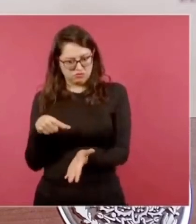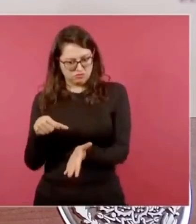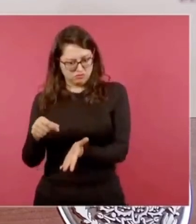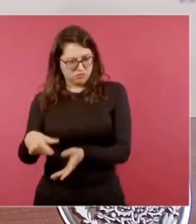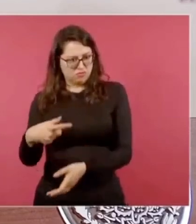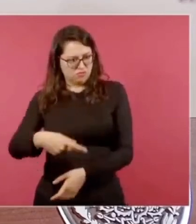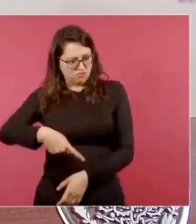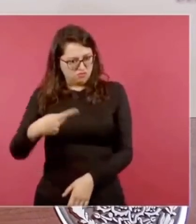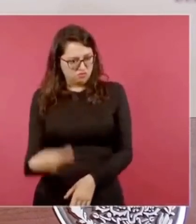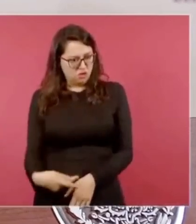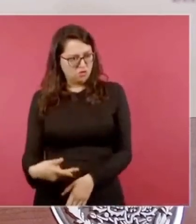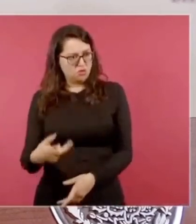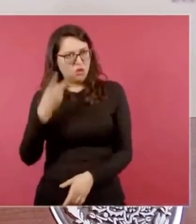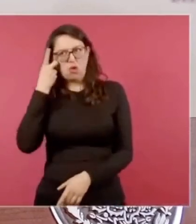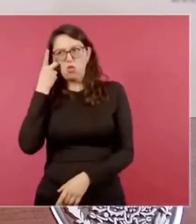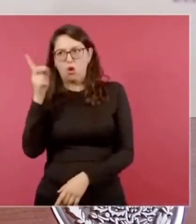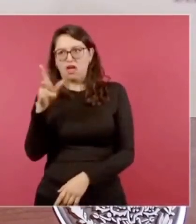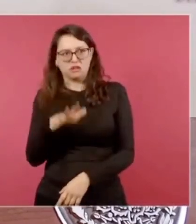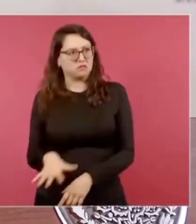Pero bueno, sí,